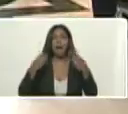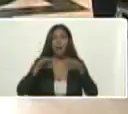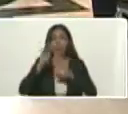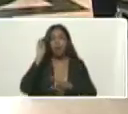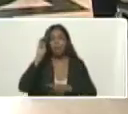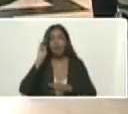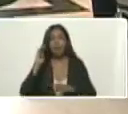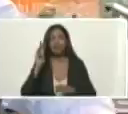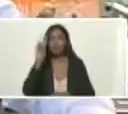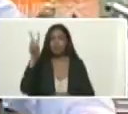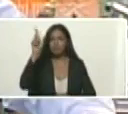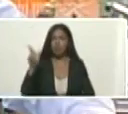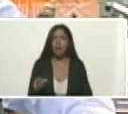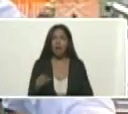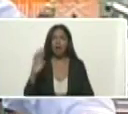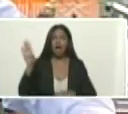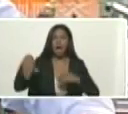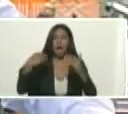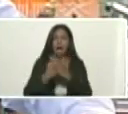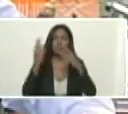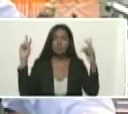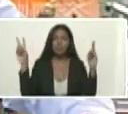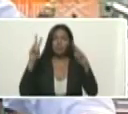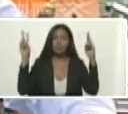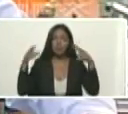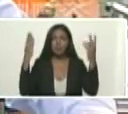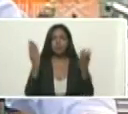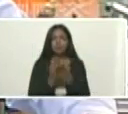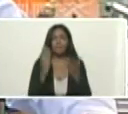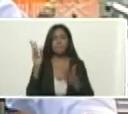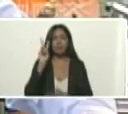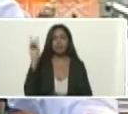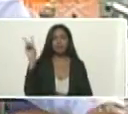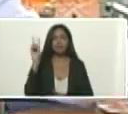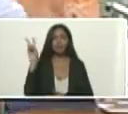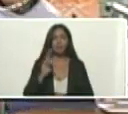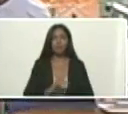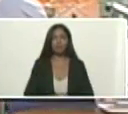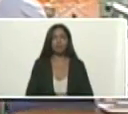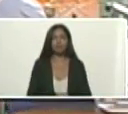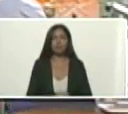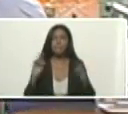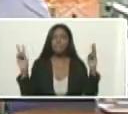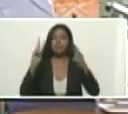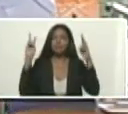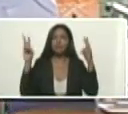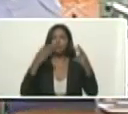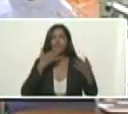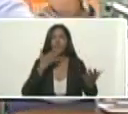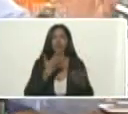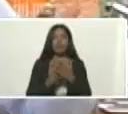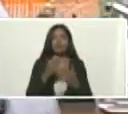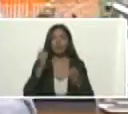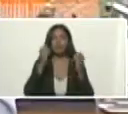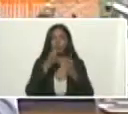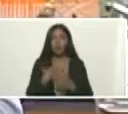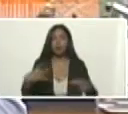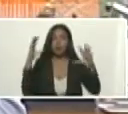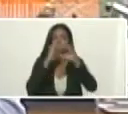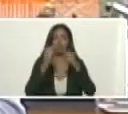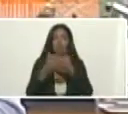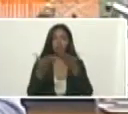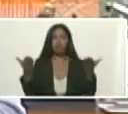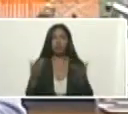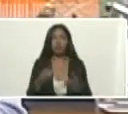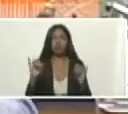venezolano! ¡Hasta la victoria siempre, Venezuela! ¡Venceremos! Muchas gracias, pues. Buenas noches a todos. Muchas